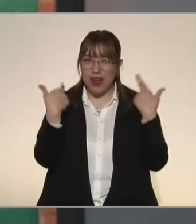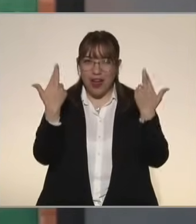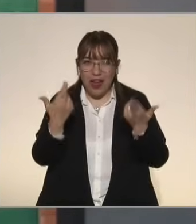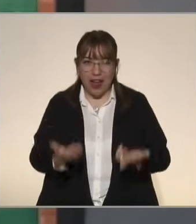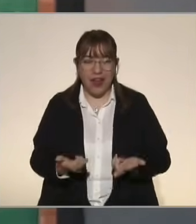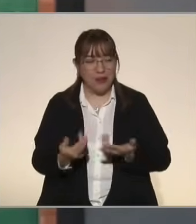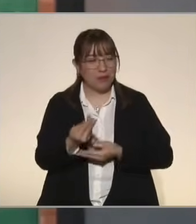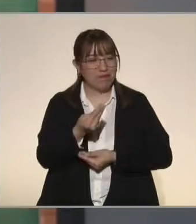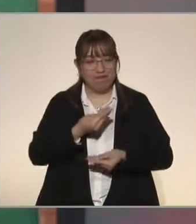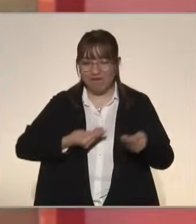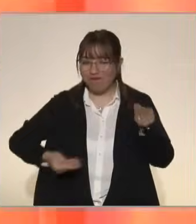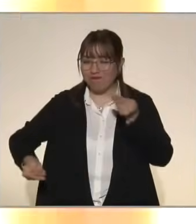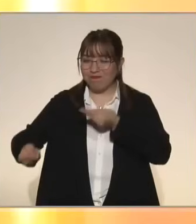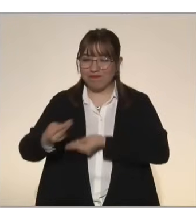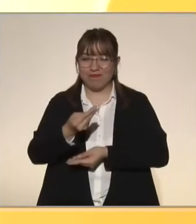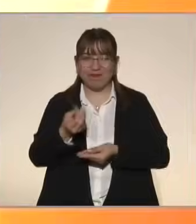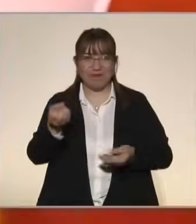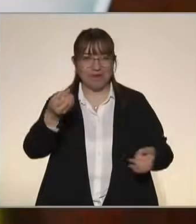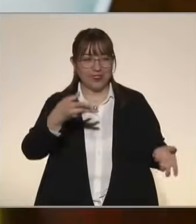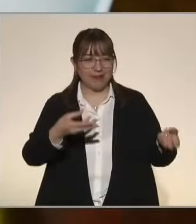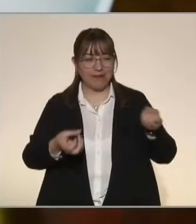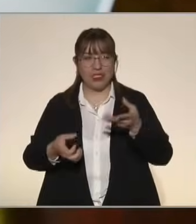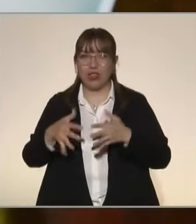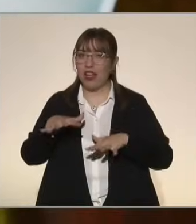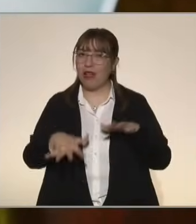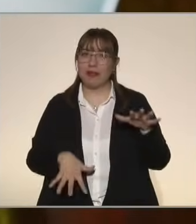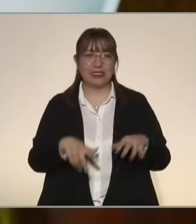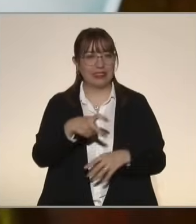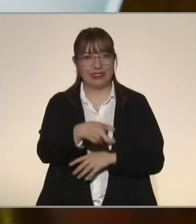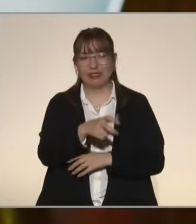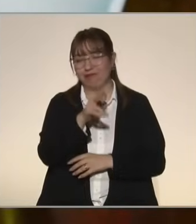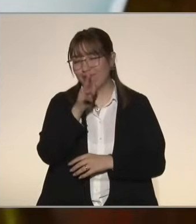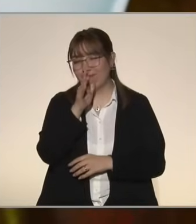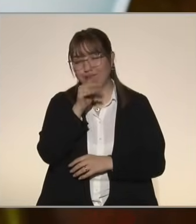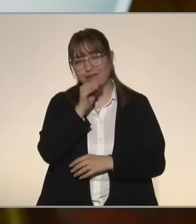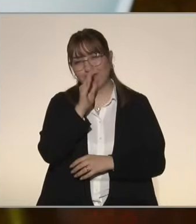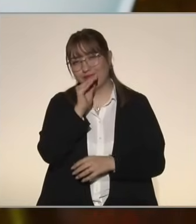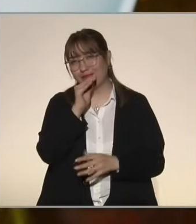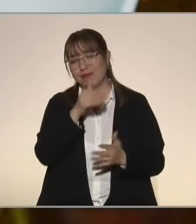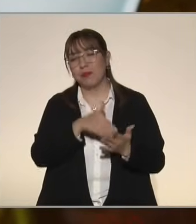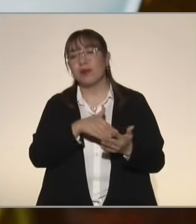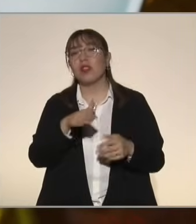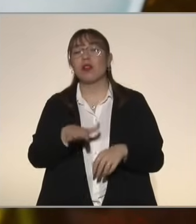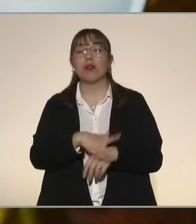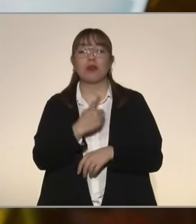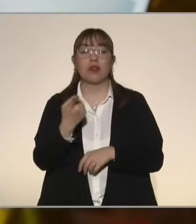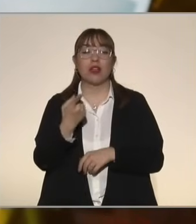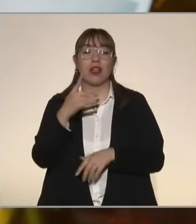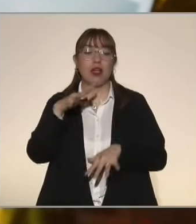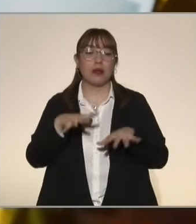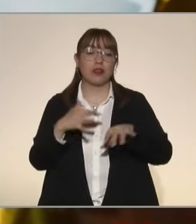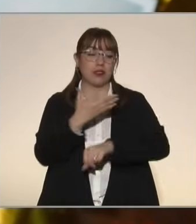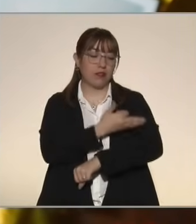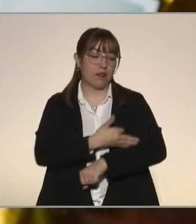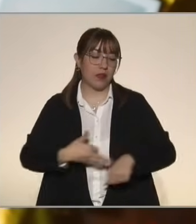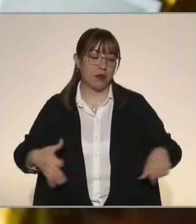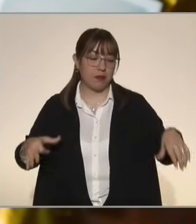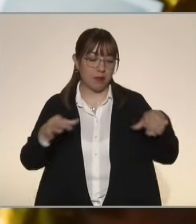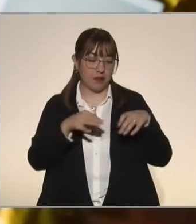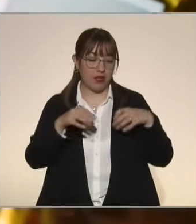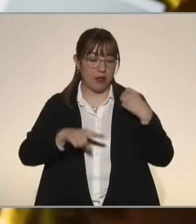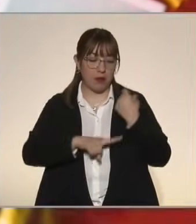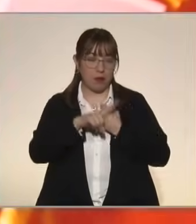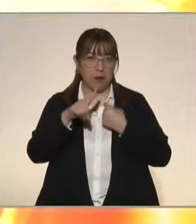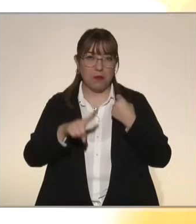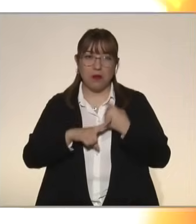realmente a veces esto no se puede, a veces esto no es posible porque estamos en conflicto con la familia, porque a lo mejor no nos